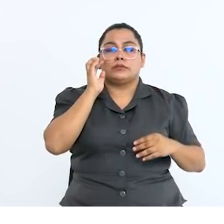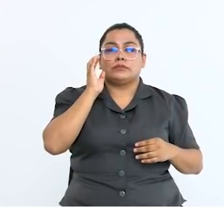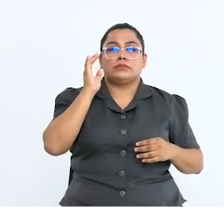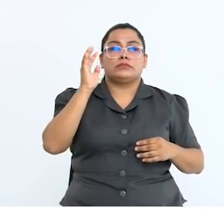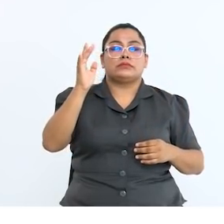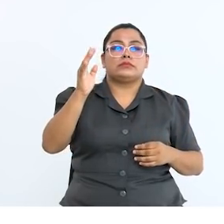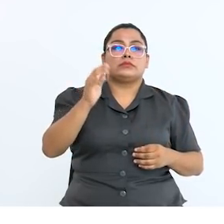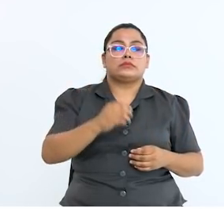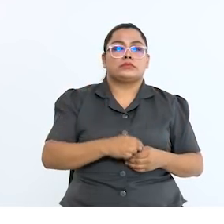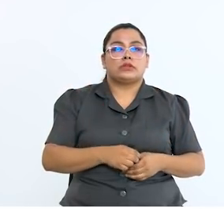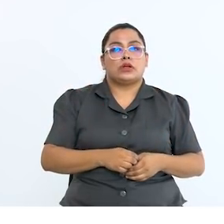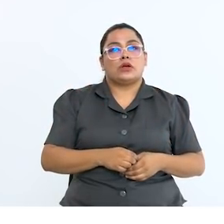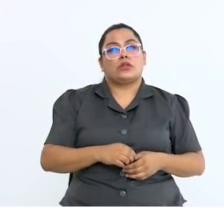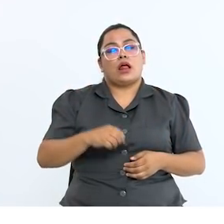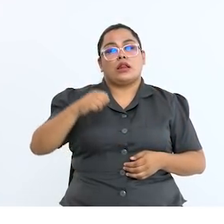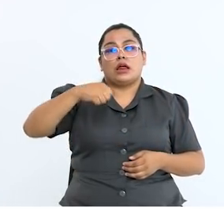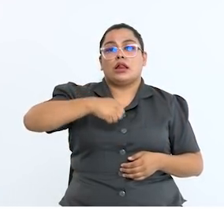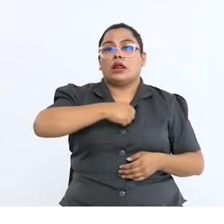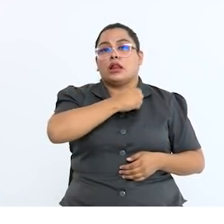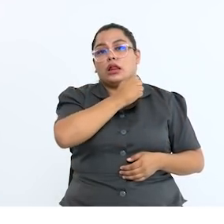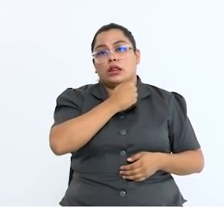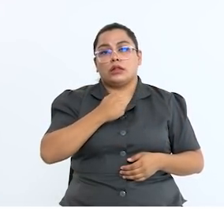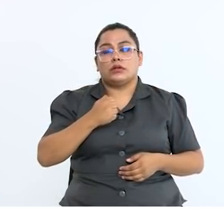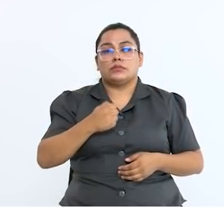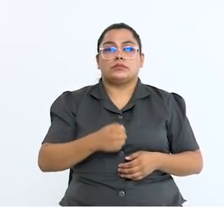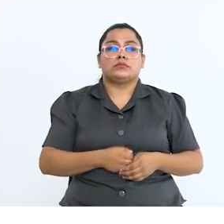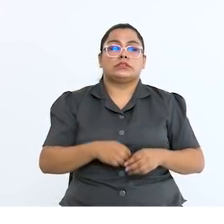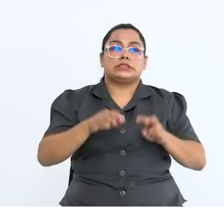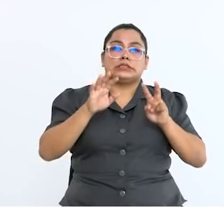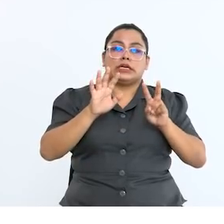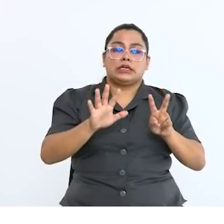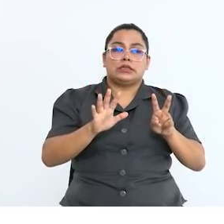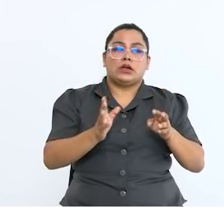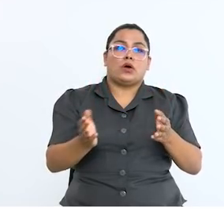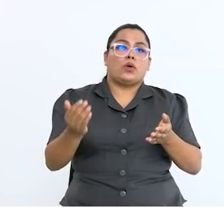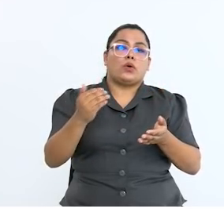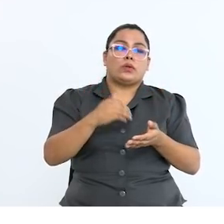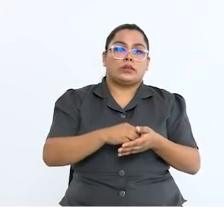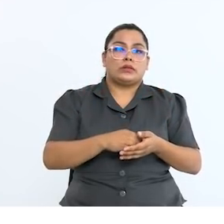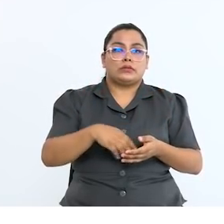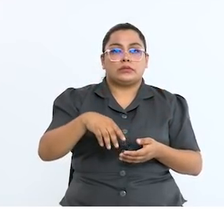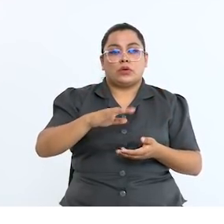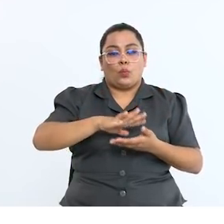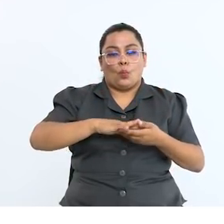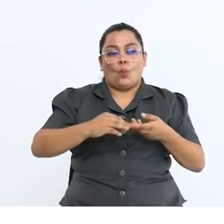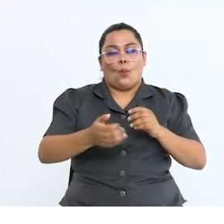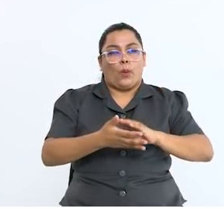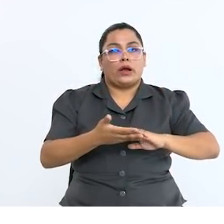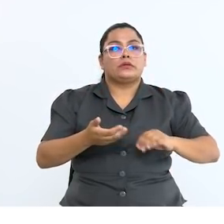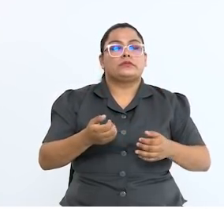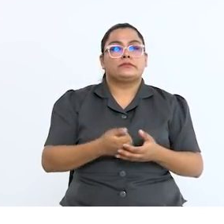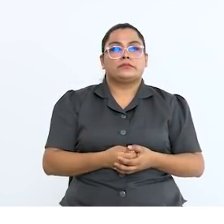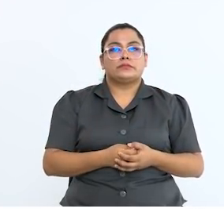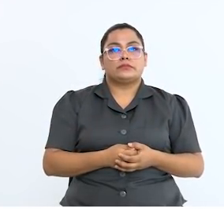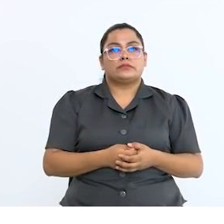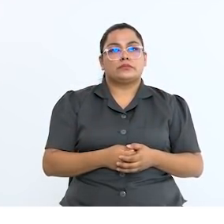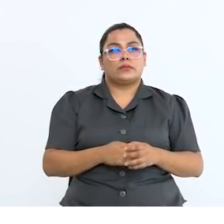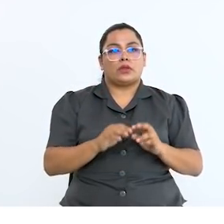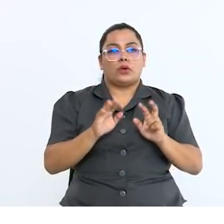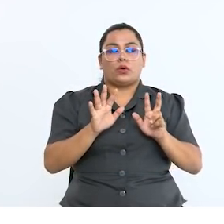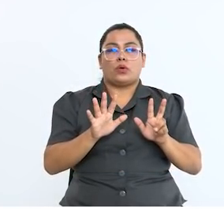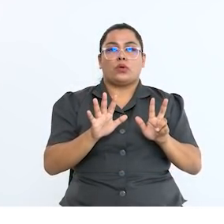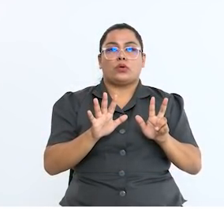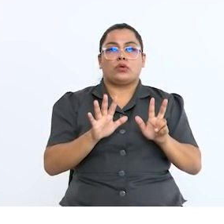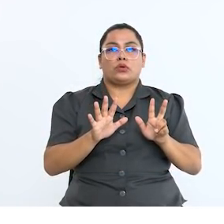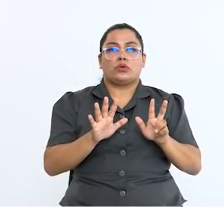En la unidad 6, las rondas y canciones. En la unidad 7, nuevamente trabajamos con los cuentos. En